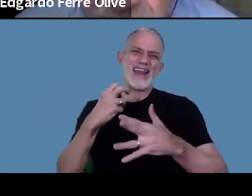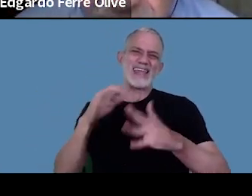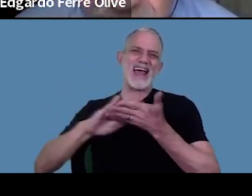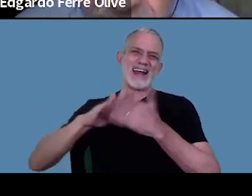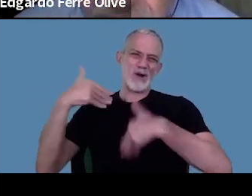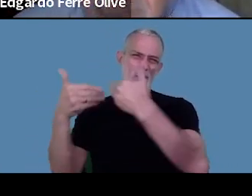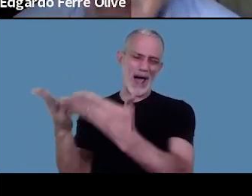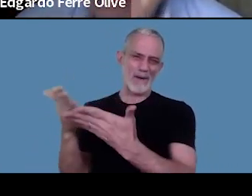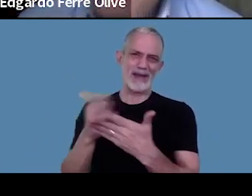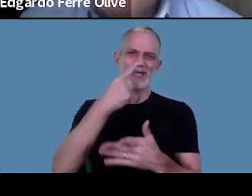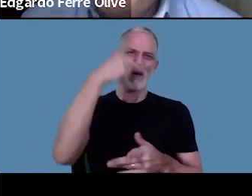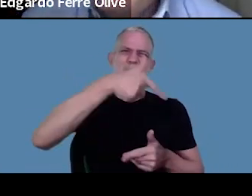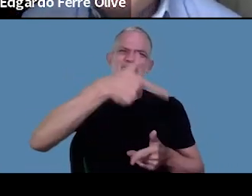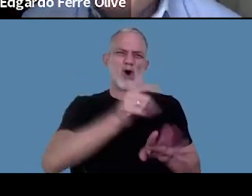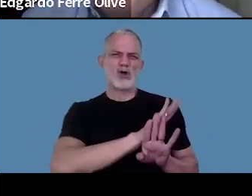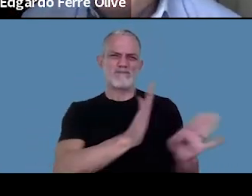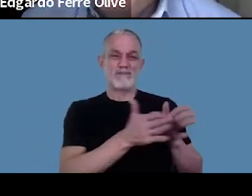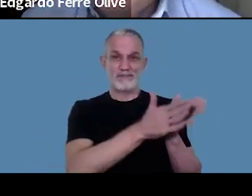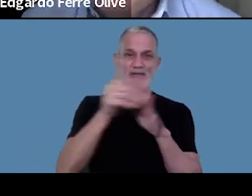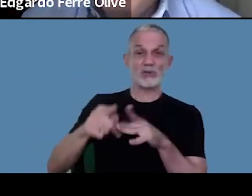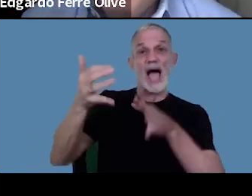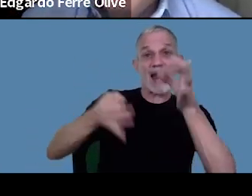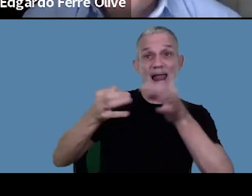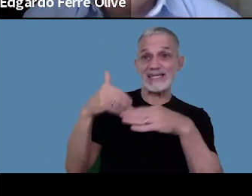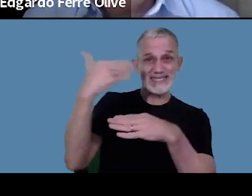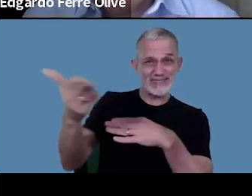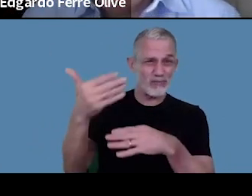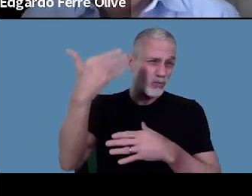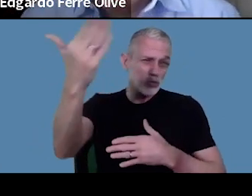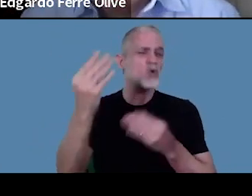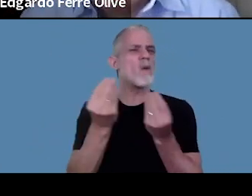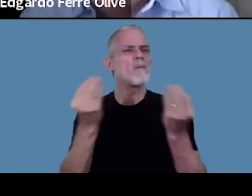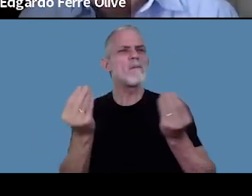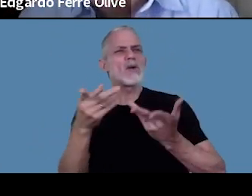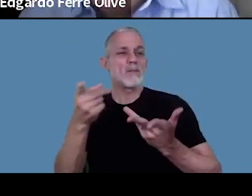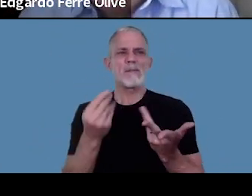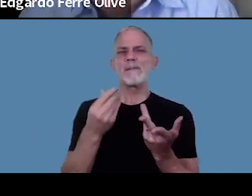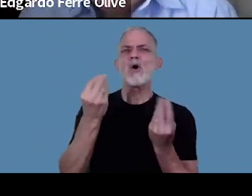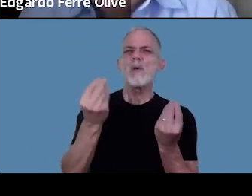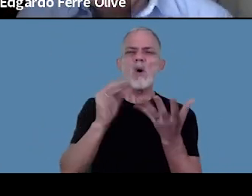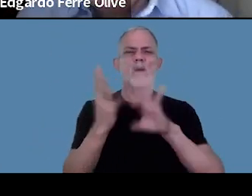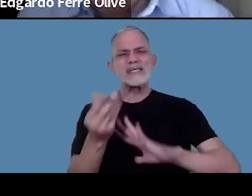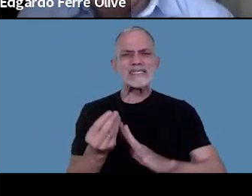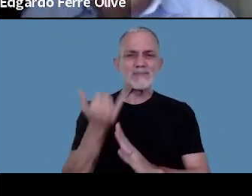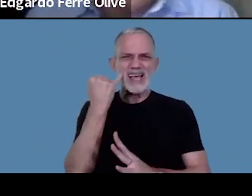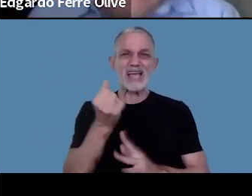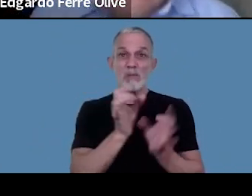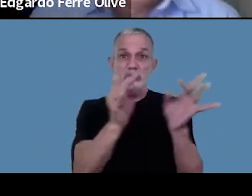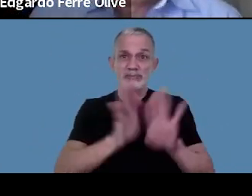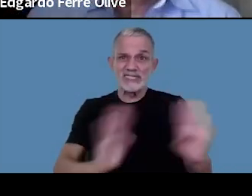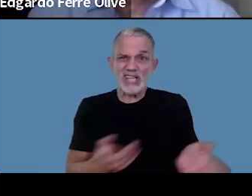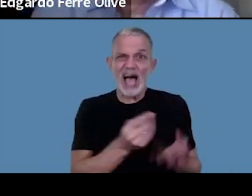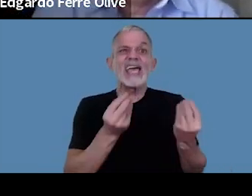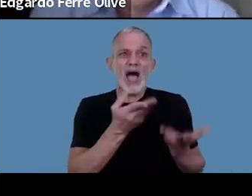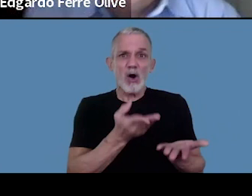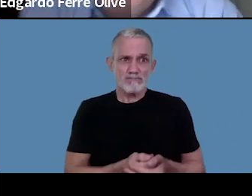¿Está bien? Y los análisis a posteriores, ver, bueno, ¿qué voy a hacer con el que ya contaminó? Entonces ahí entra a